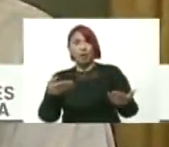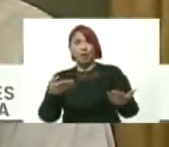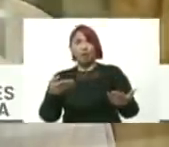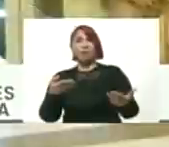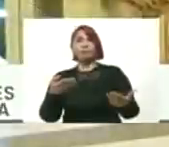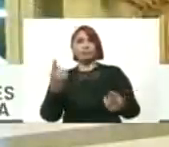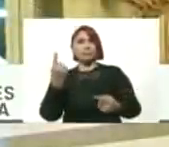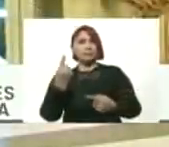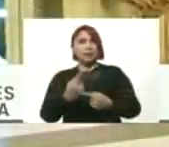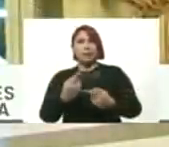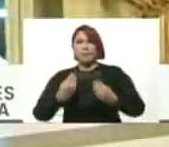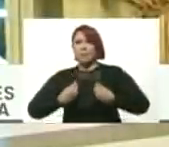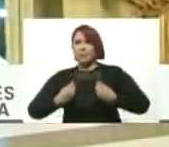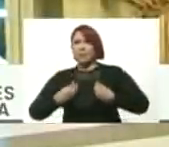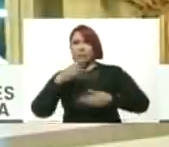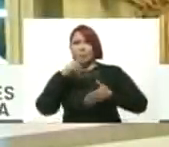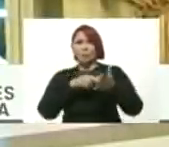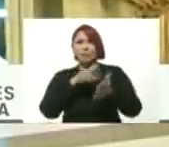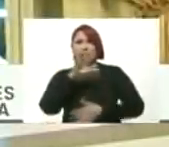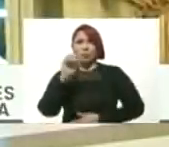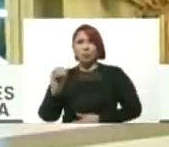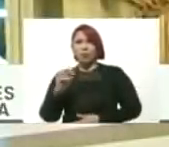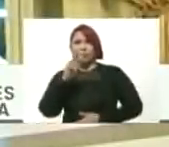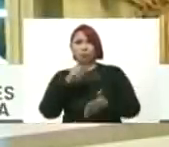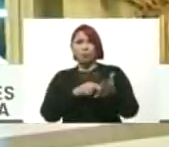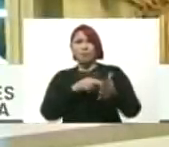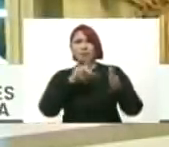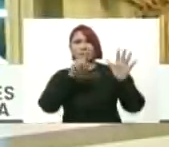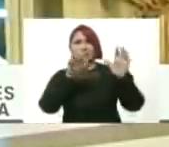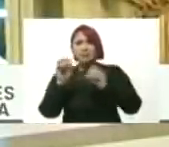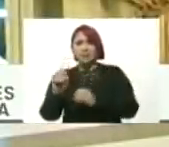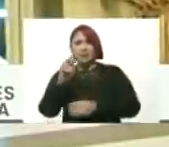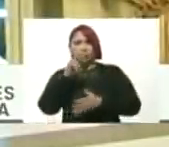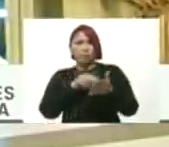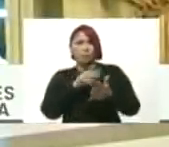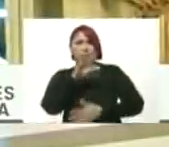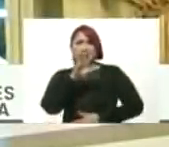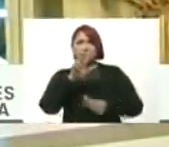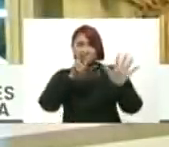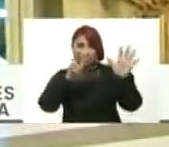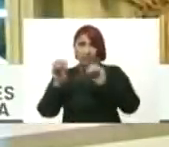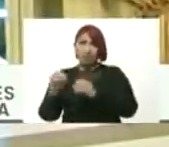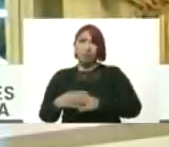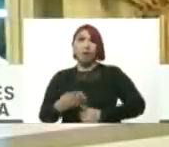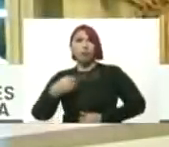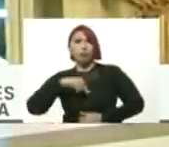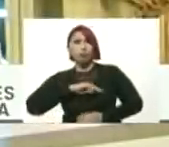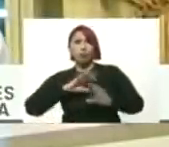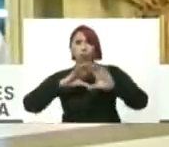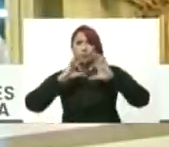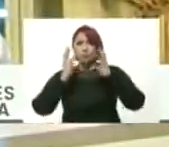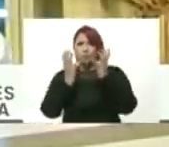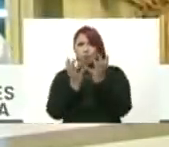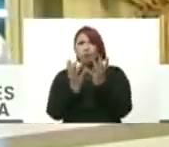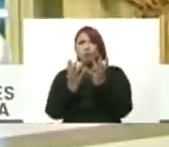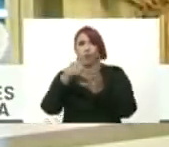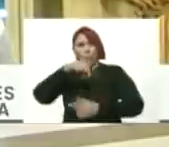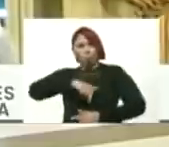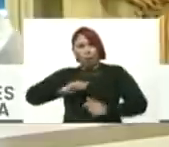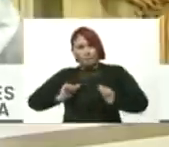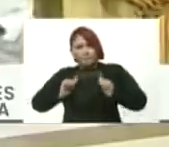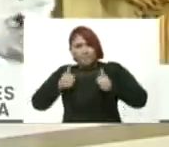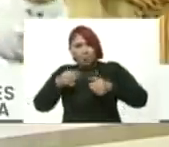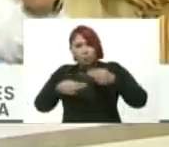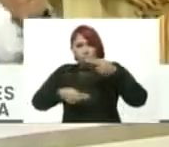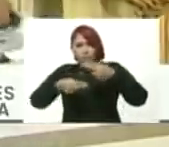del 2000 50 60 70 ustedes verán ese mundo y el mundo que nosotros hoy empecemos